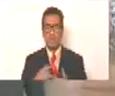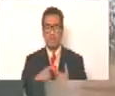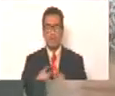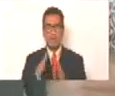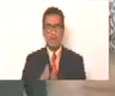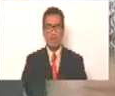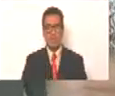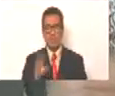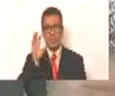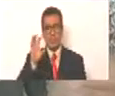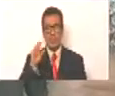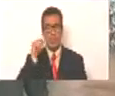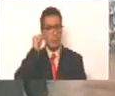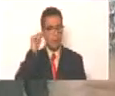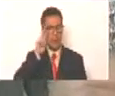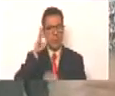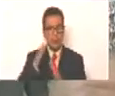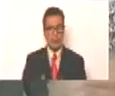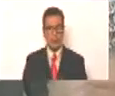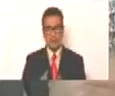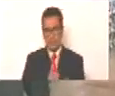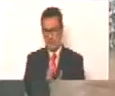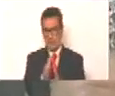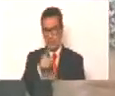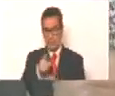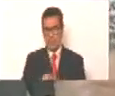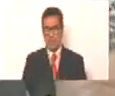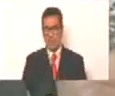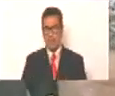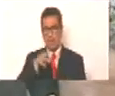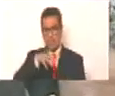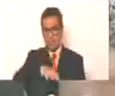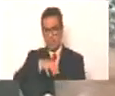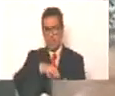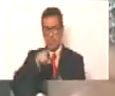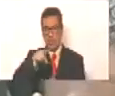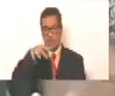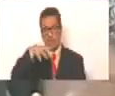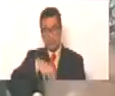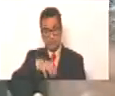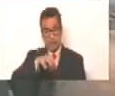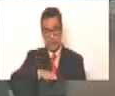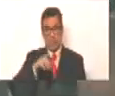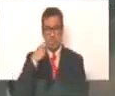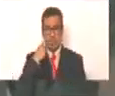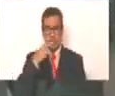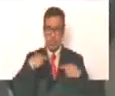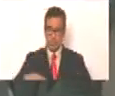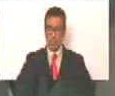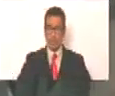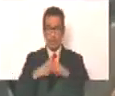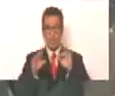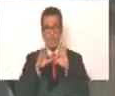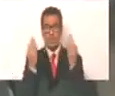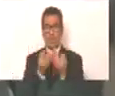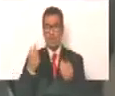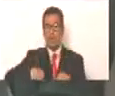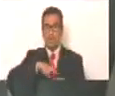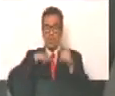mujer venezolana sigue siendo el epicentro de la humanidad, el epicentro de la familia, y fue nuestro comandante